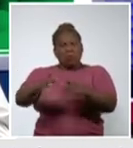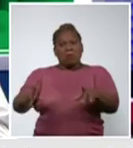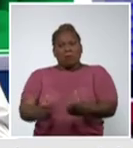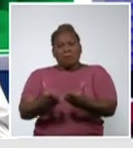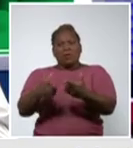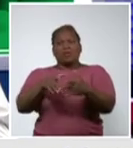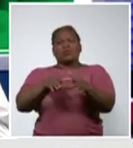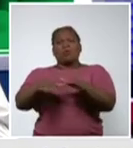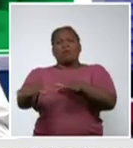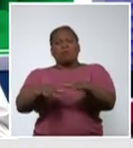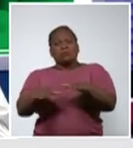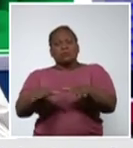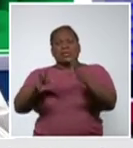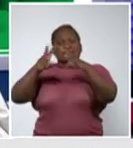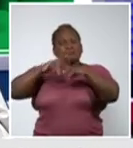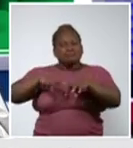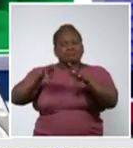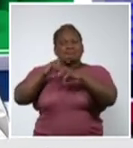investigando,